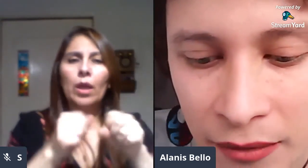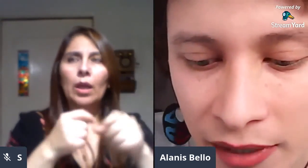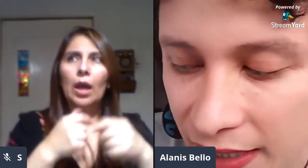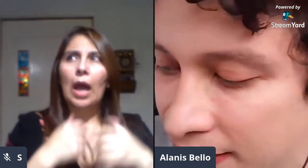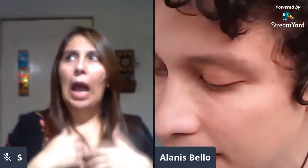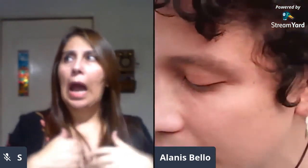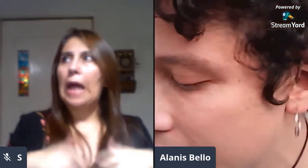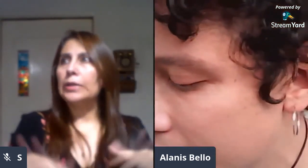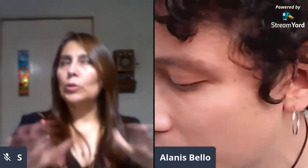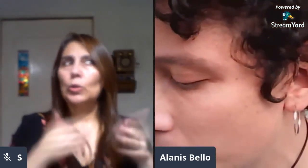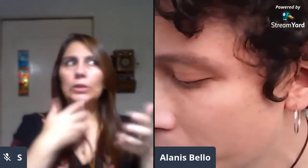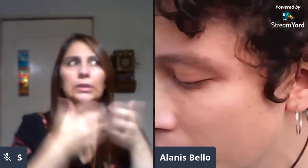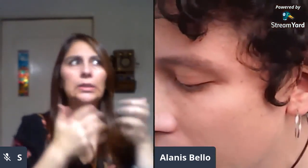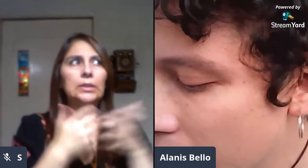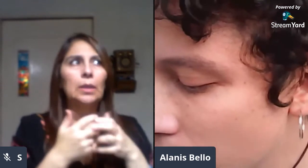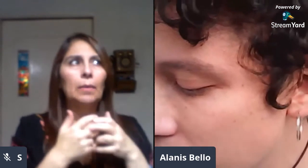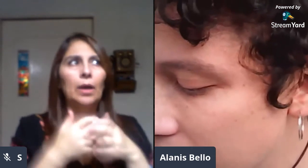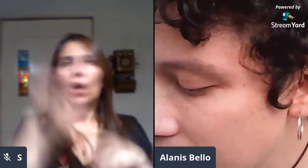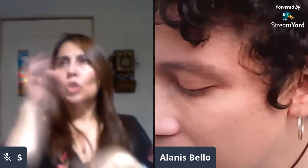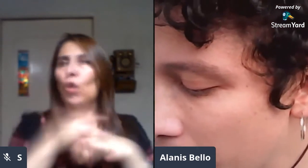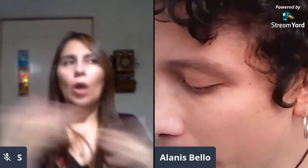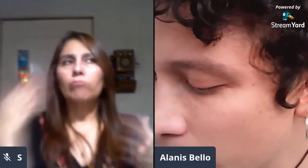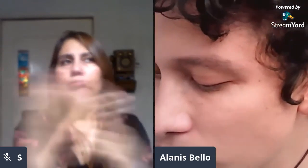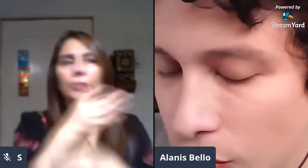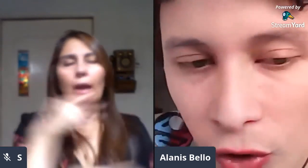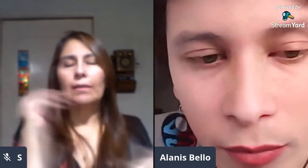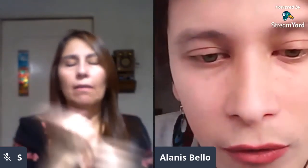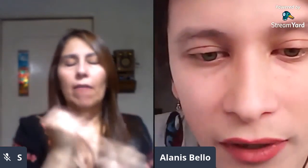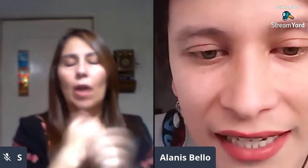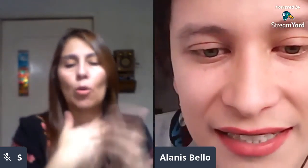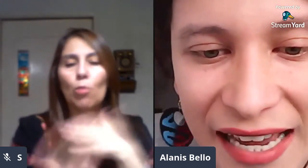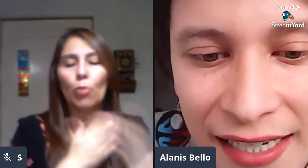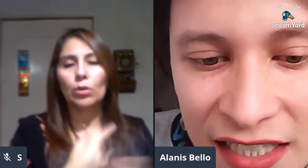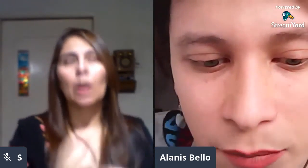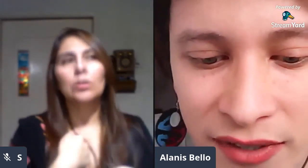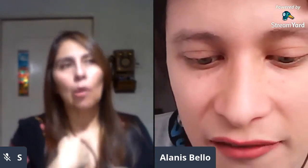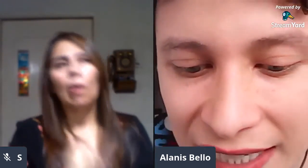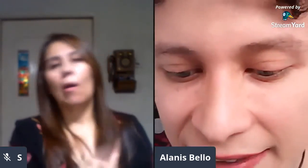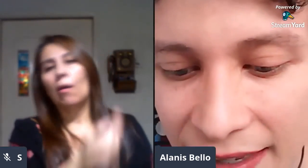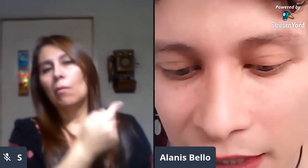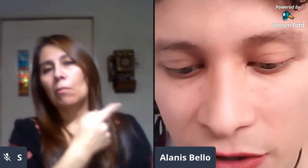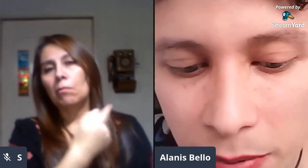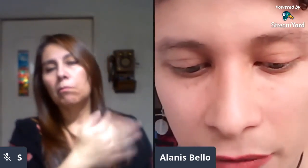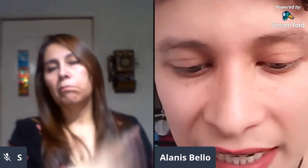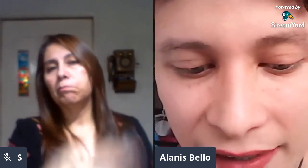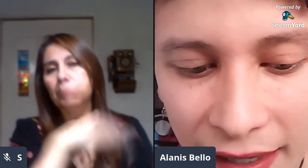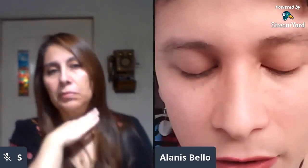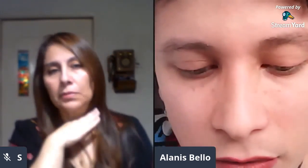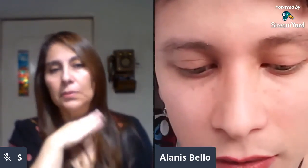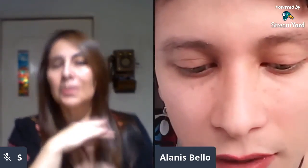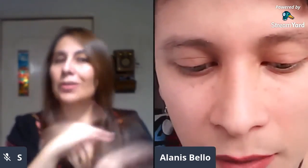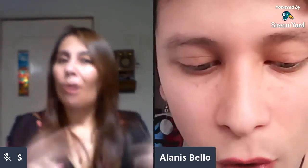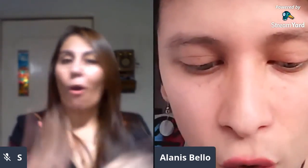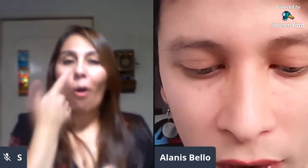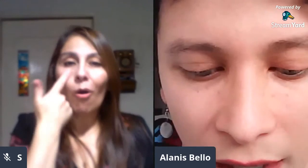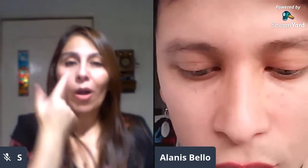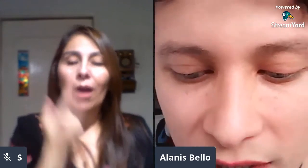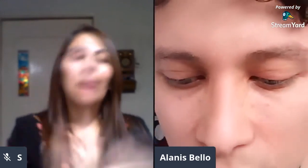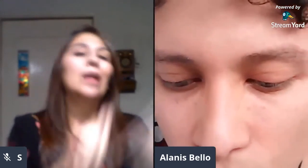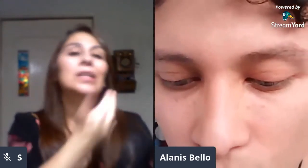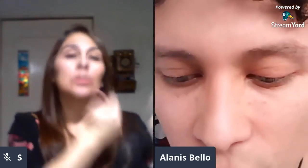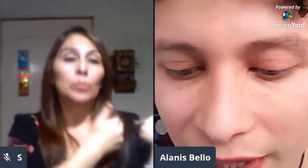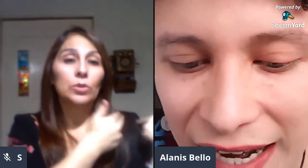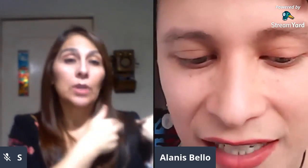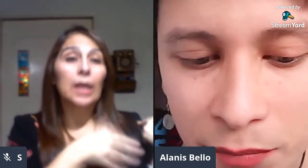un sistema que es inequitativo? Entonces, vemos cómo esta irresponsabilidad de los privilegiados involucra